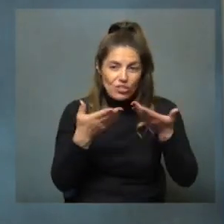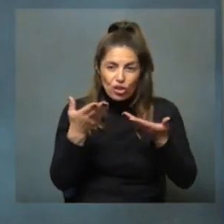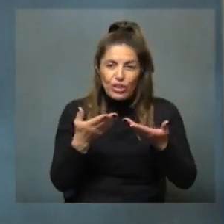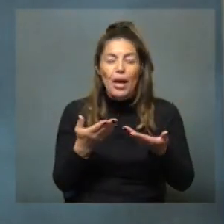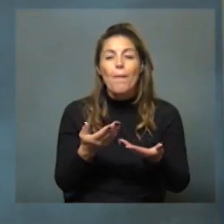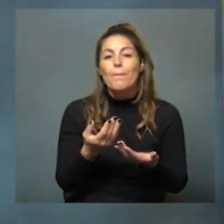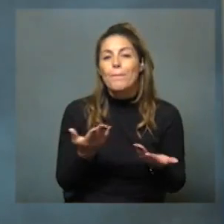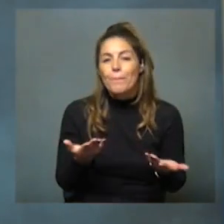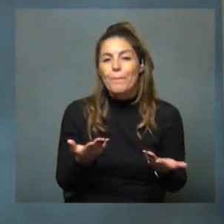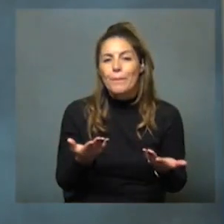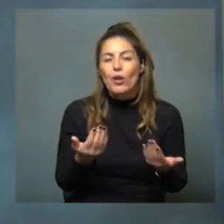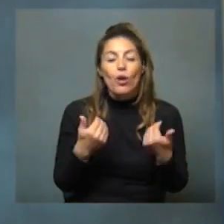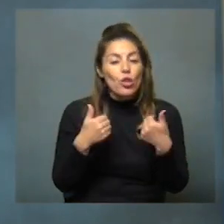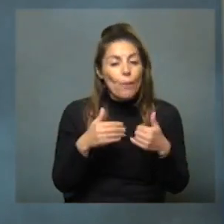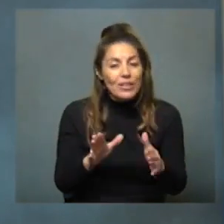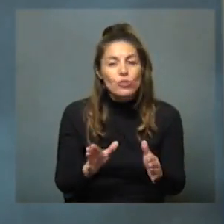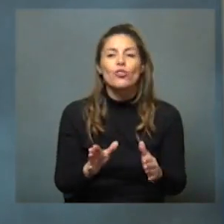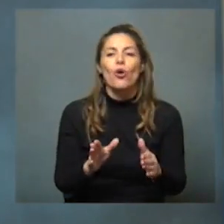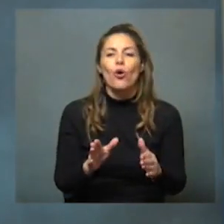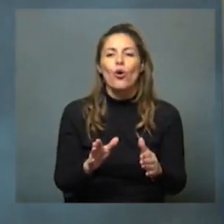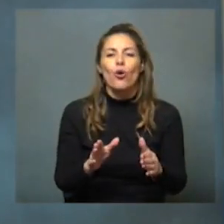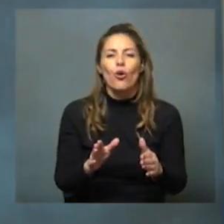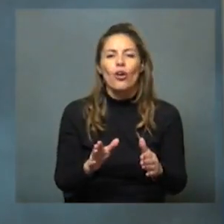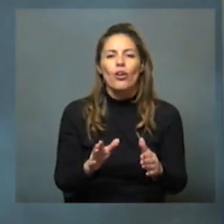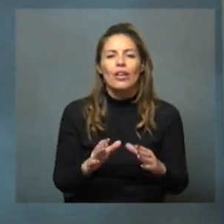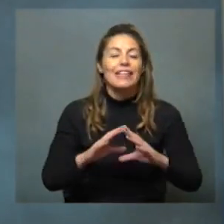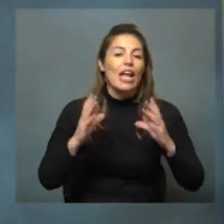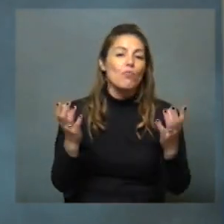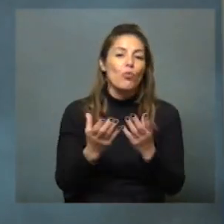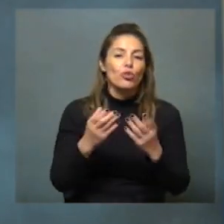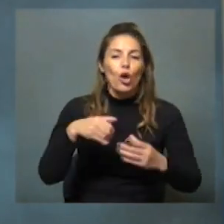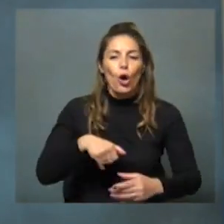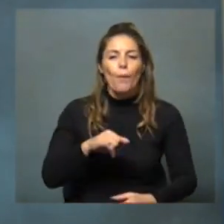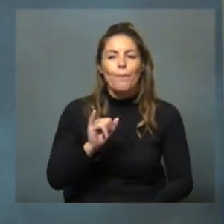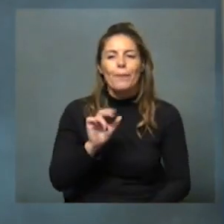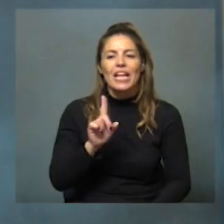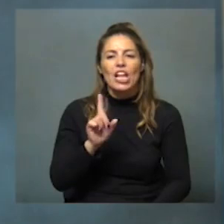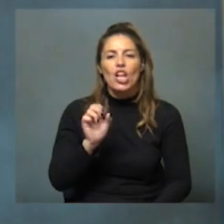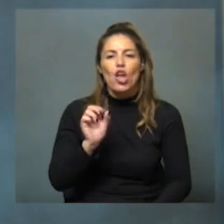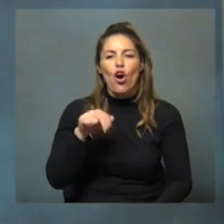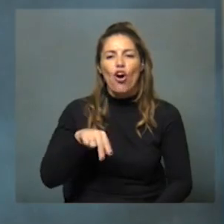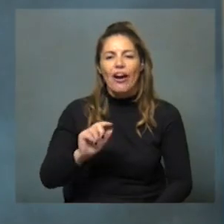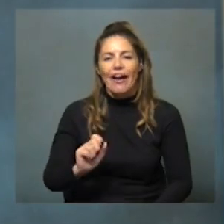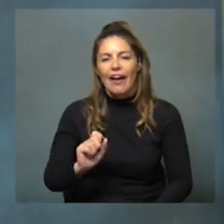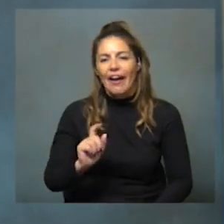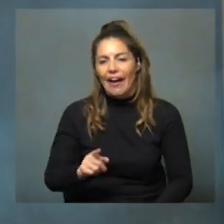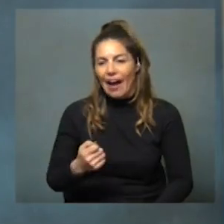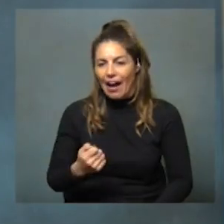poco cuando empezó todo la movida de Mundo Milonga, la idea de sintetizar en un show